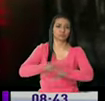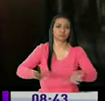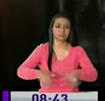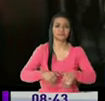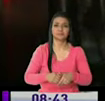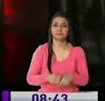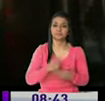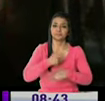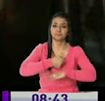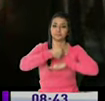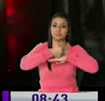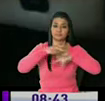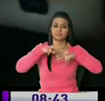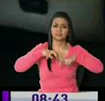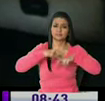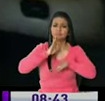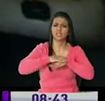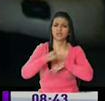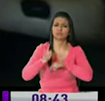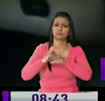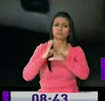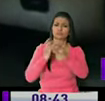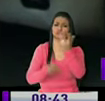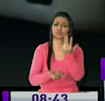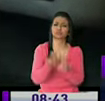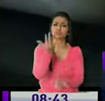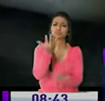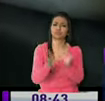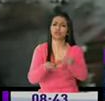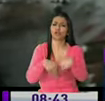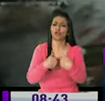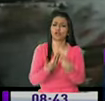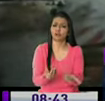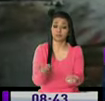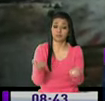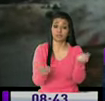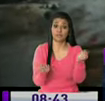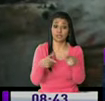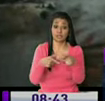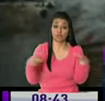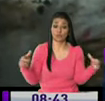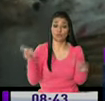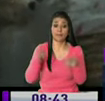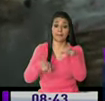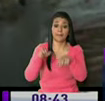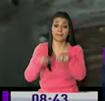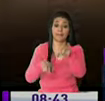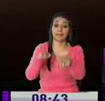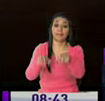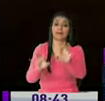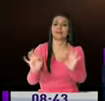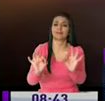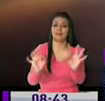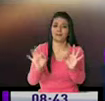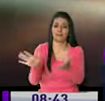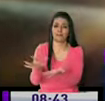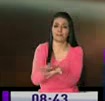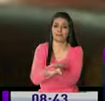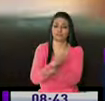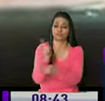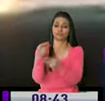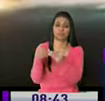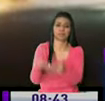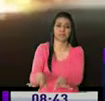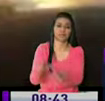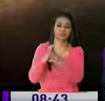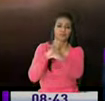Los agentes investigan las causas del incendio, donde esta vez el vehículo iba sin pasajeros y sin turno. Solo las pérdidas materiales